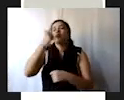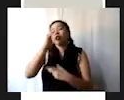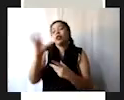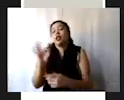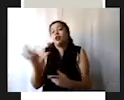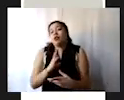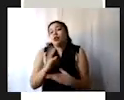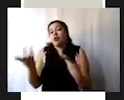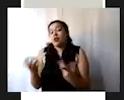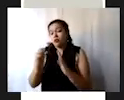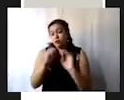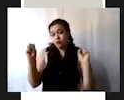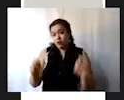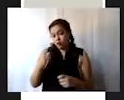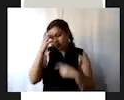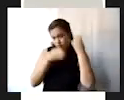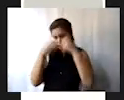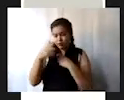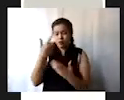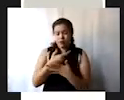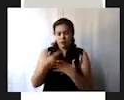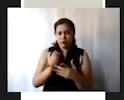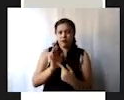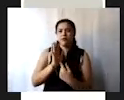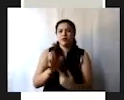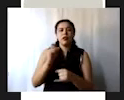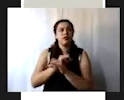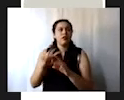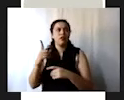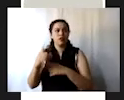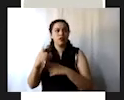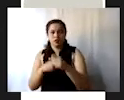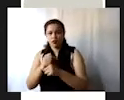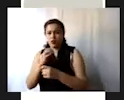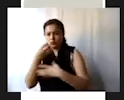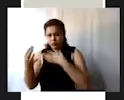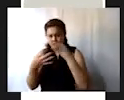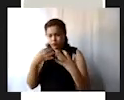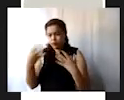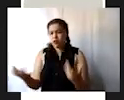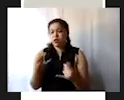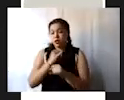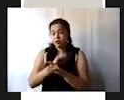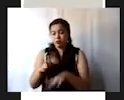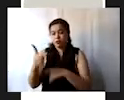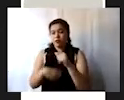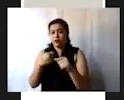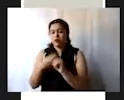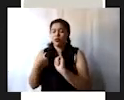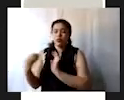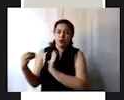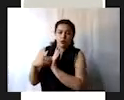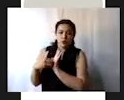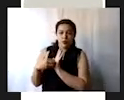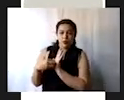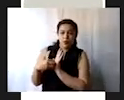de evaluación, de rendición de cuentas, con informes anuales. Si a esos informes anuales le agregáramos este